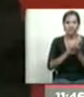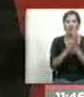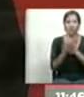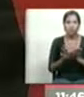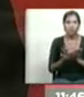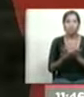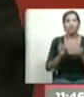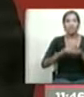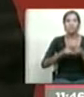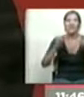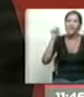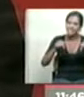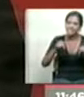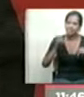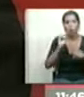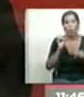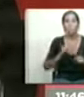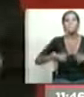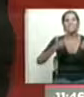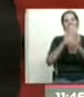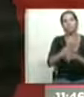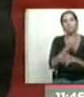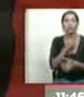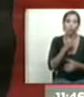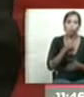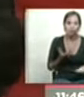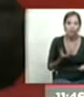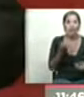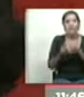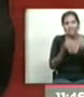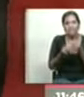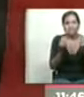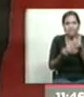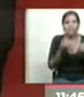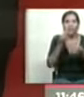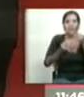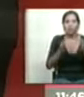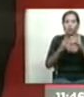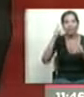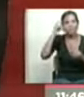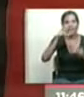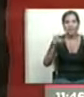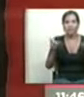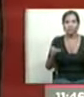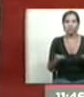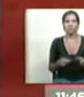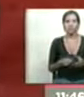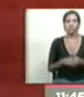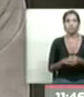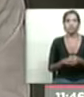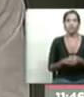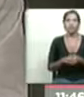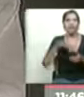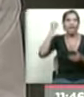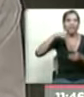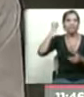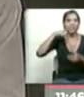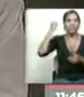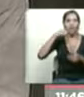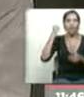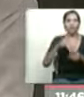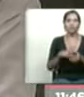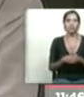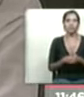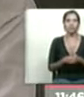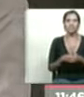Entonces, así o más sensual le gusta. Hay que seguir explicándole esto todos los días a la gente. ¿Qué tenemos por ahí? Próximo video. Vamos con el otro video, 11:46.